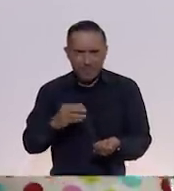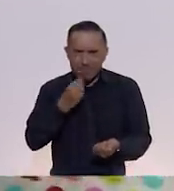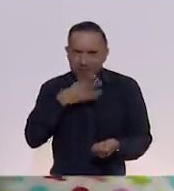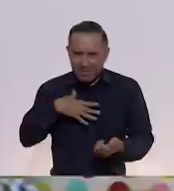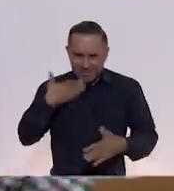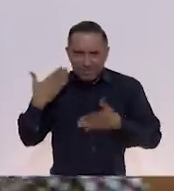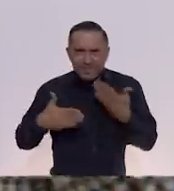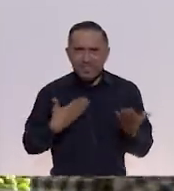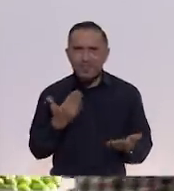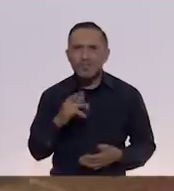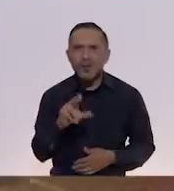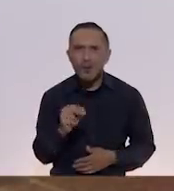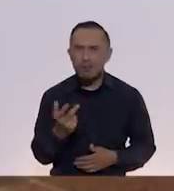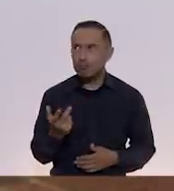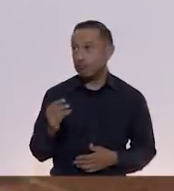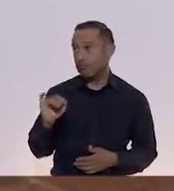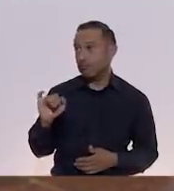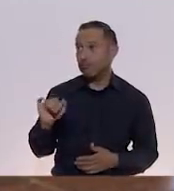más.